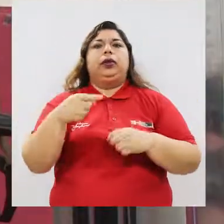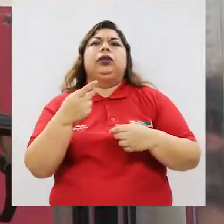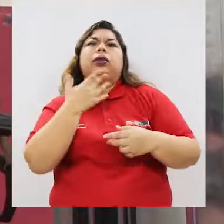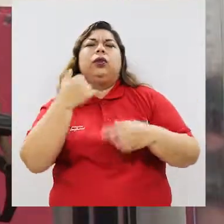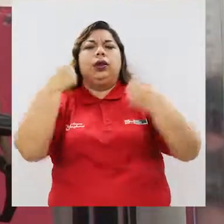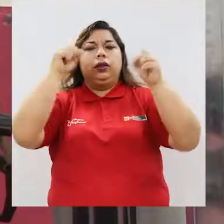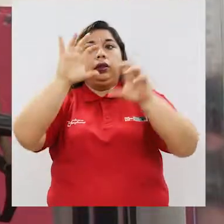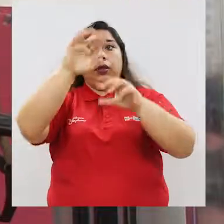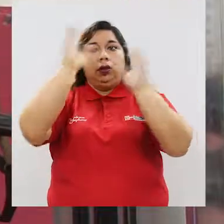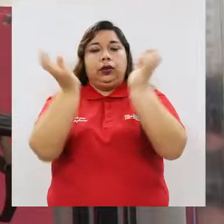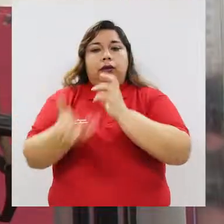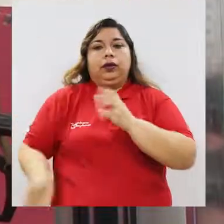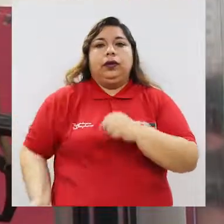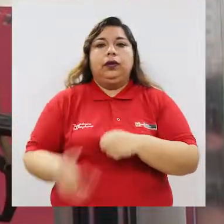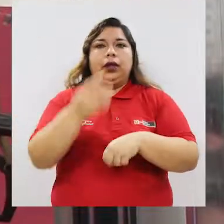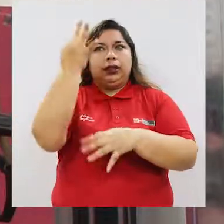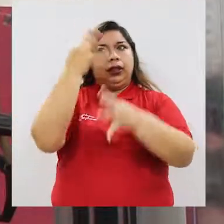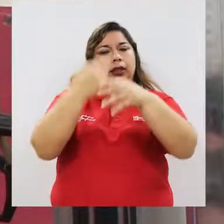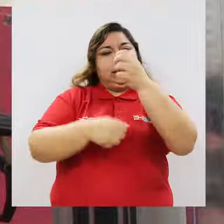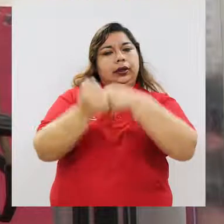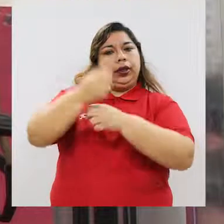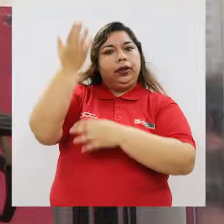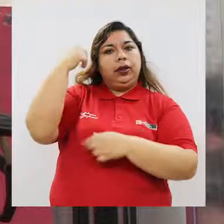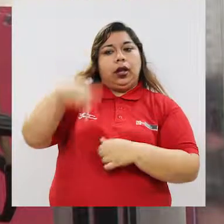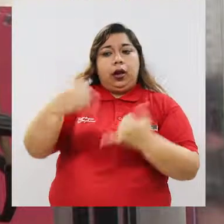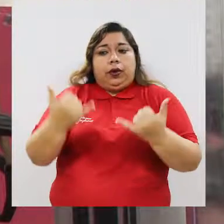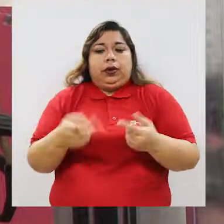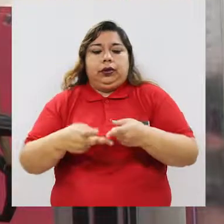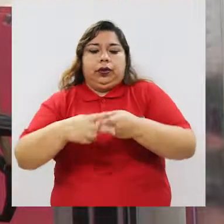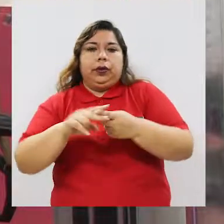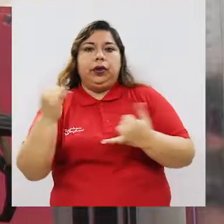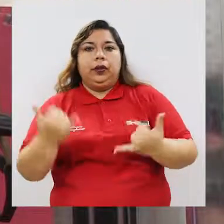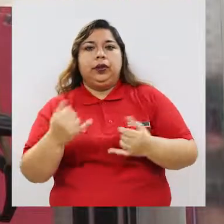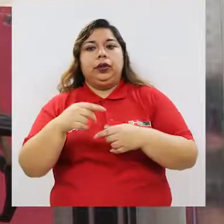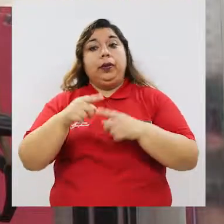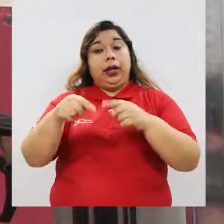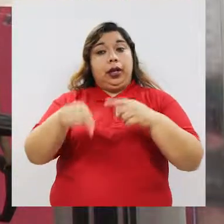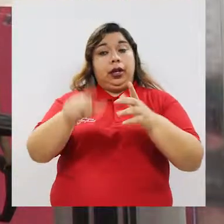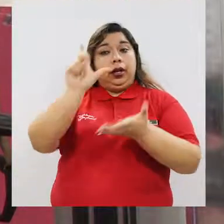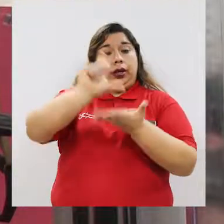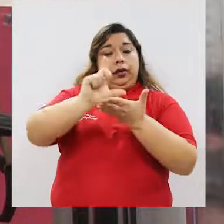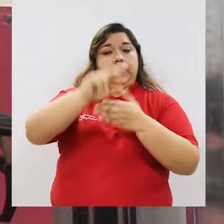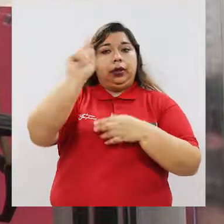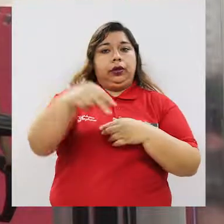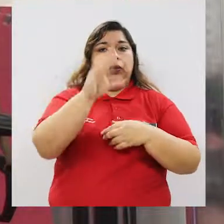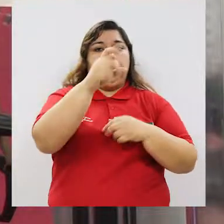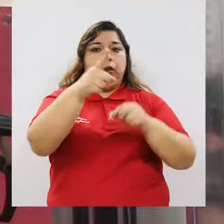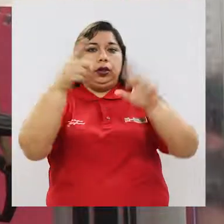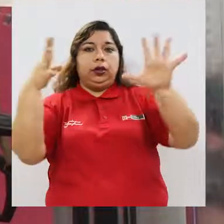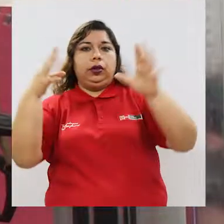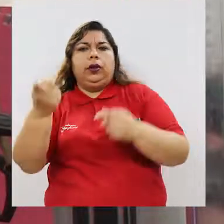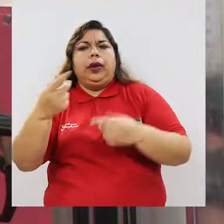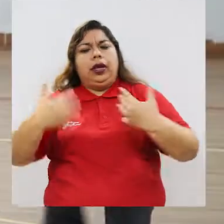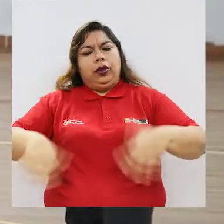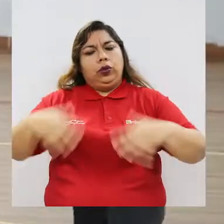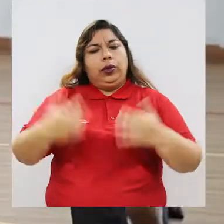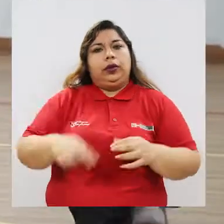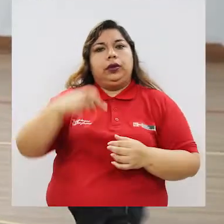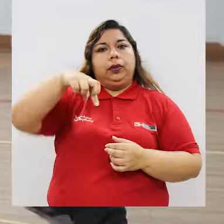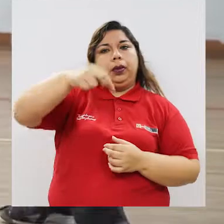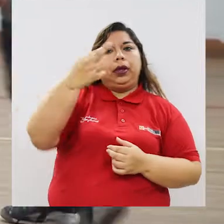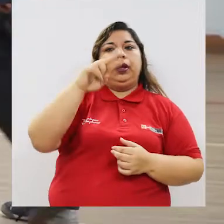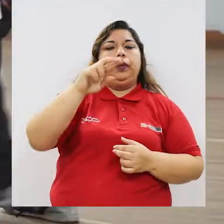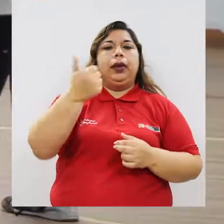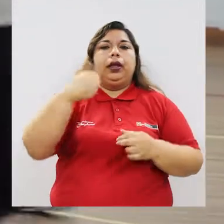la disciplina de goalball desde hace 3 años. Actualmente nos venimos preparando para Lima 2019, para los Juegos